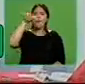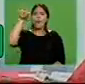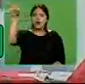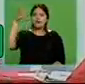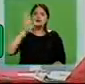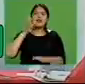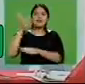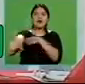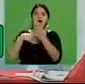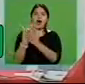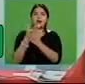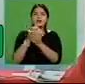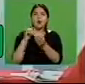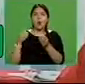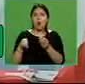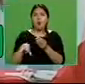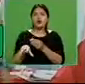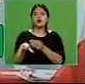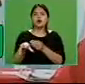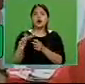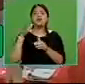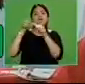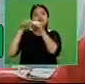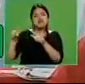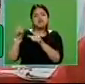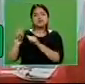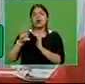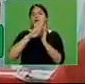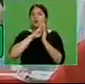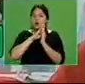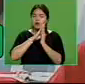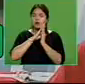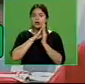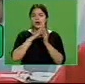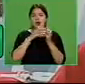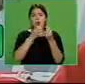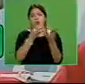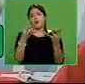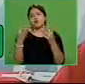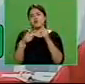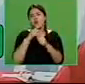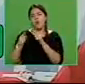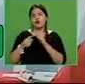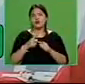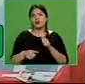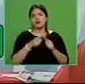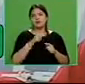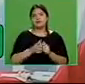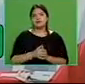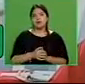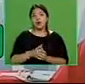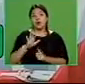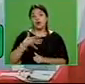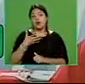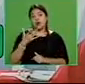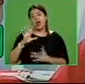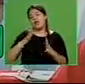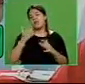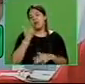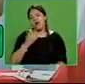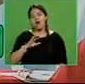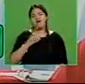por allá, por el Alto Orinoco, y se quedó a dormir allá. Bueno, y sacaron no sé cuántos casos, posiblemente